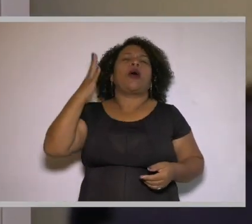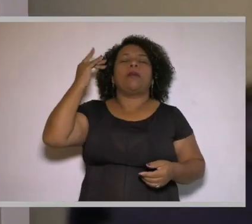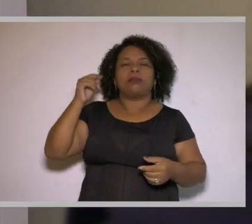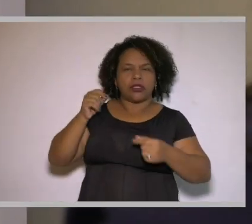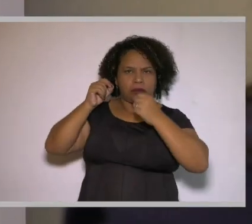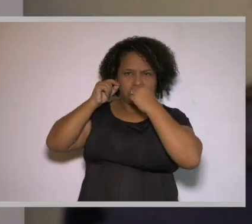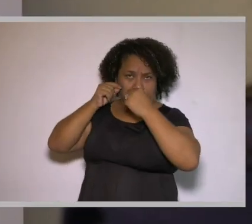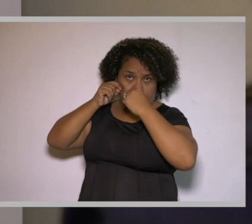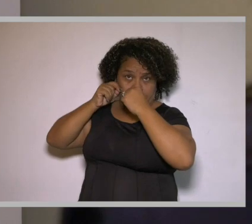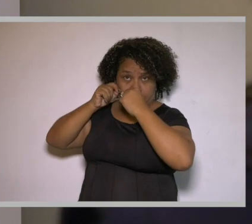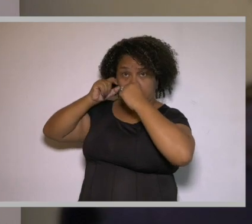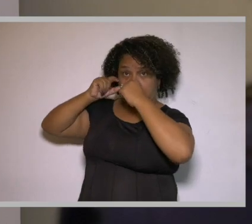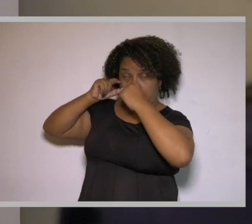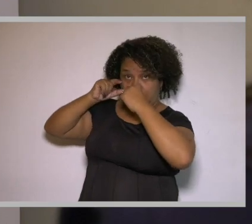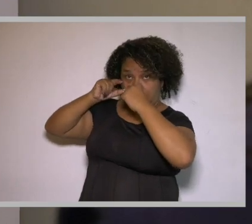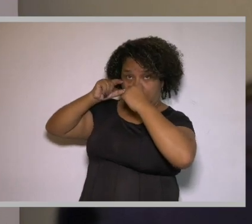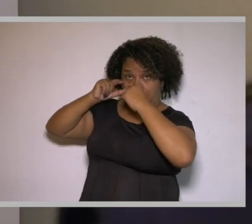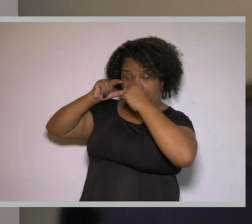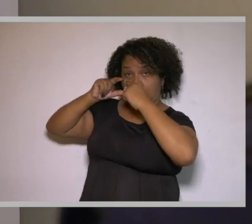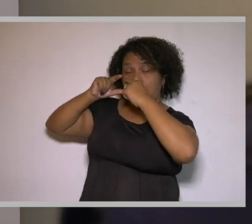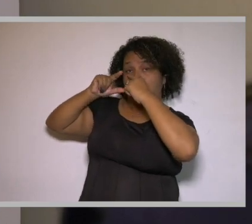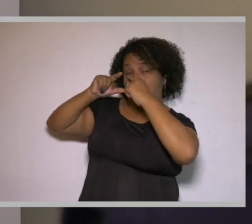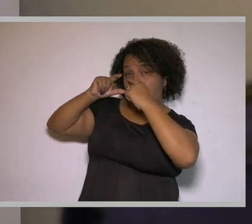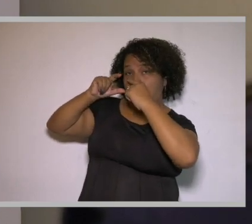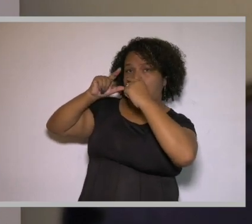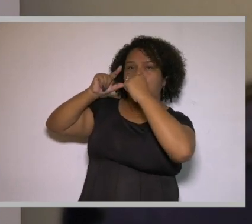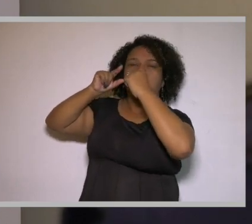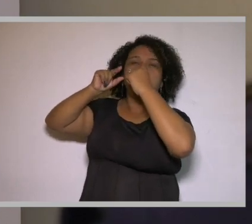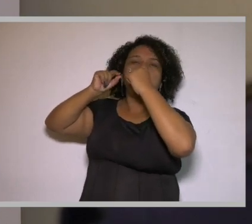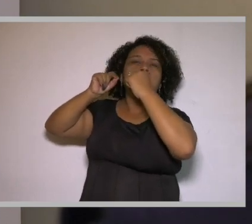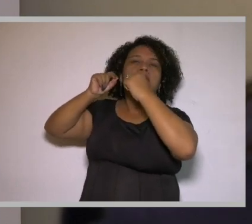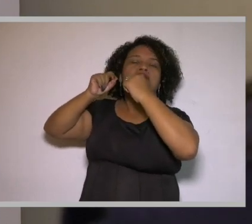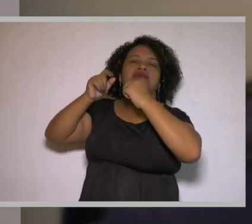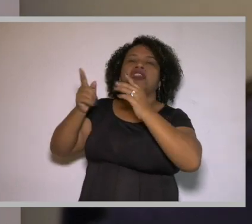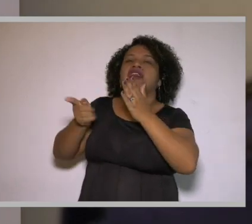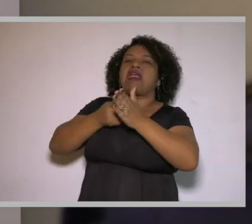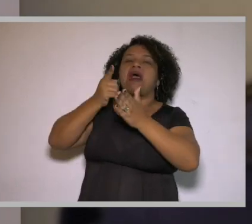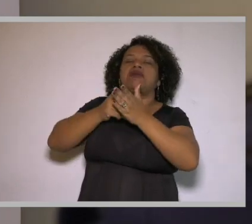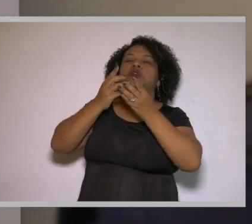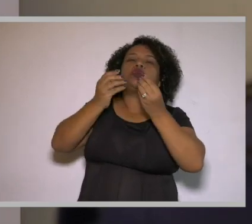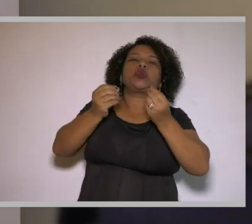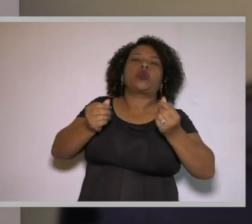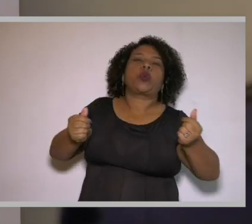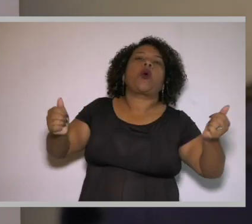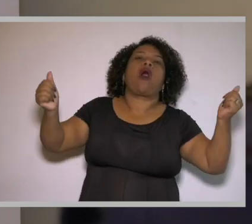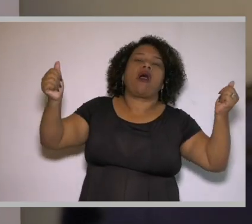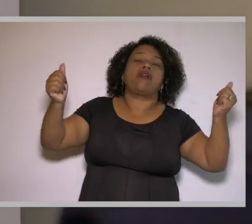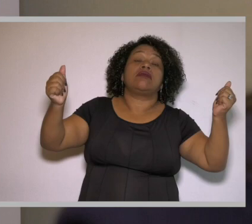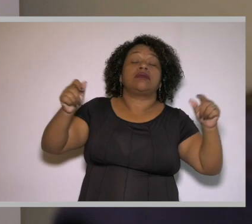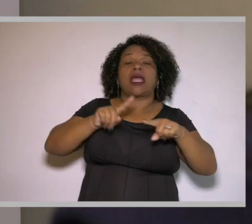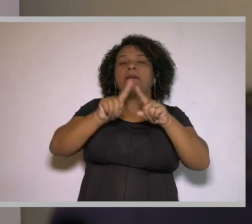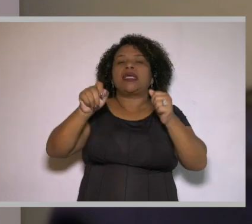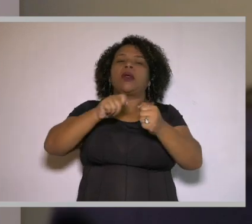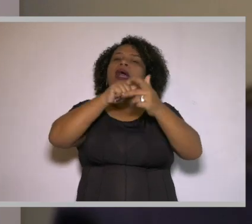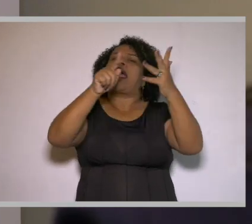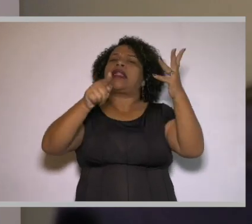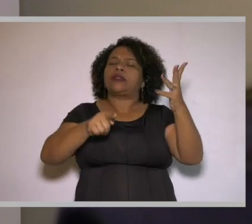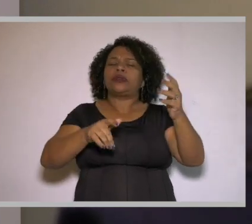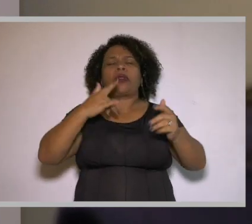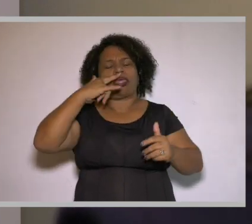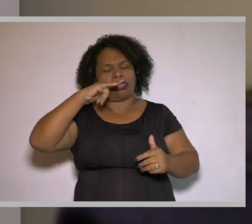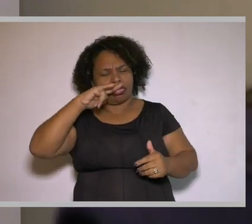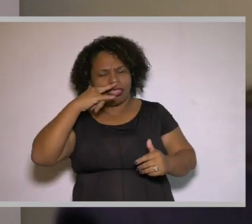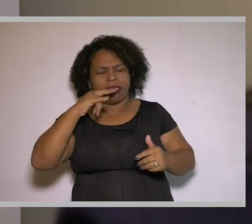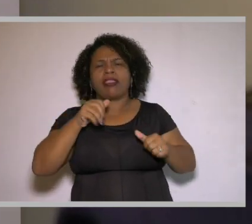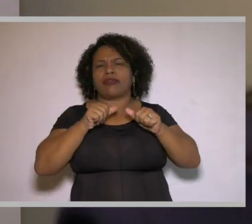no tiene. Porque a partir de los 6 o 7 años se produce una involución, es decir, una disminución del tamaño de esas adenoides hasta que llegan hasta